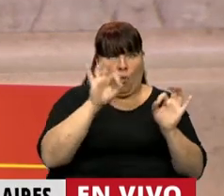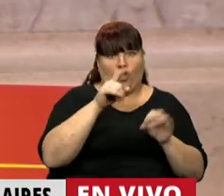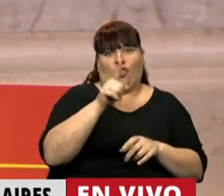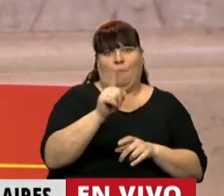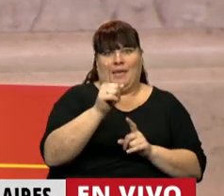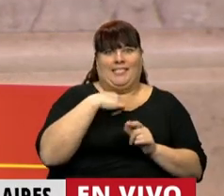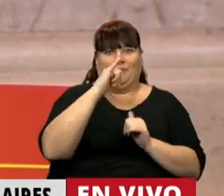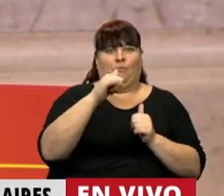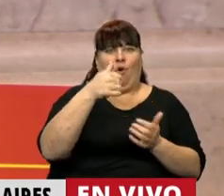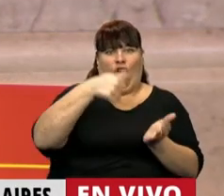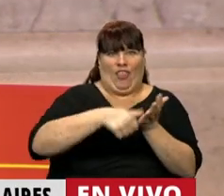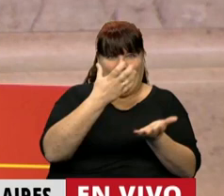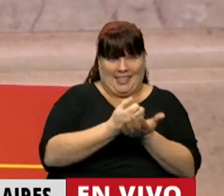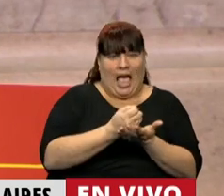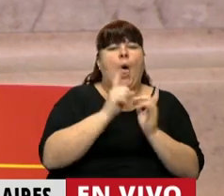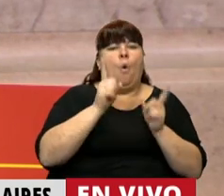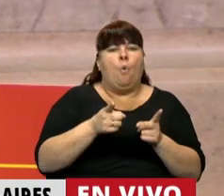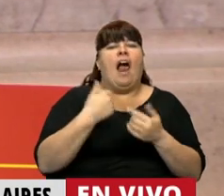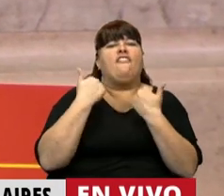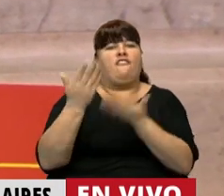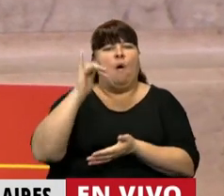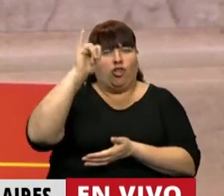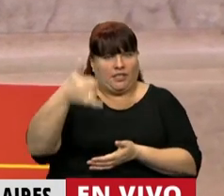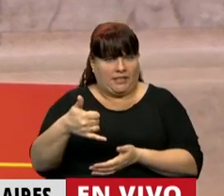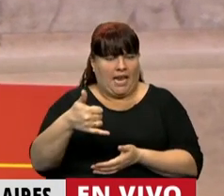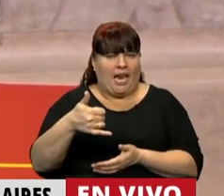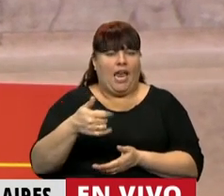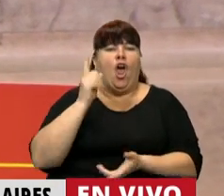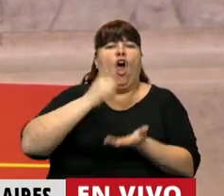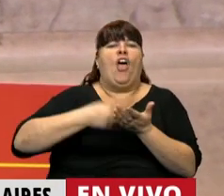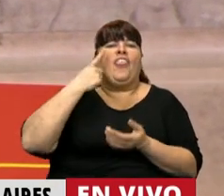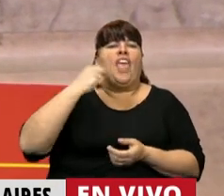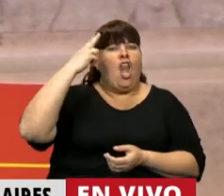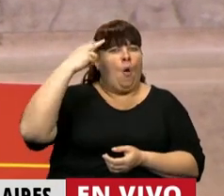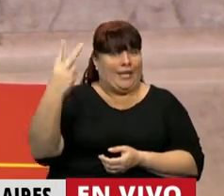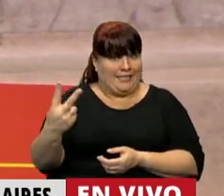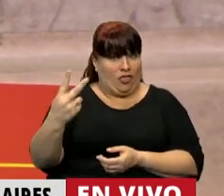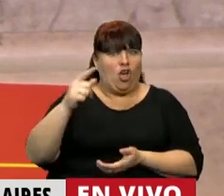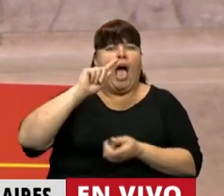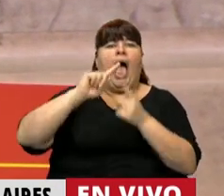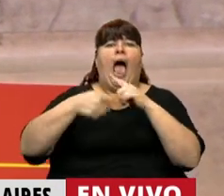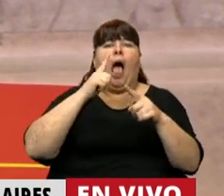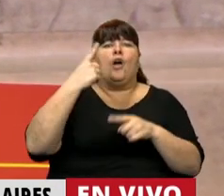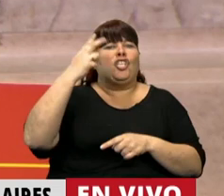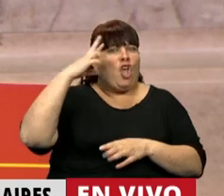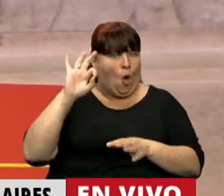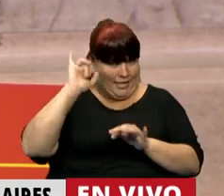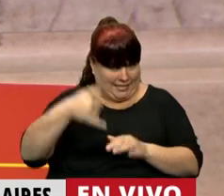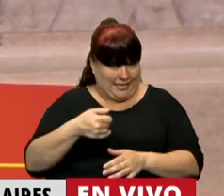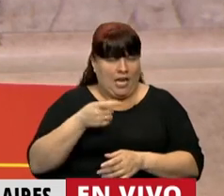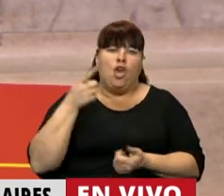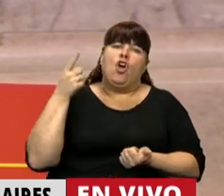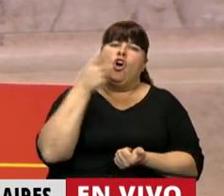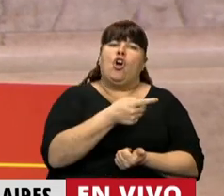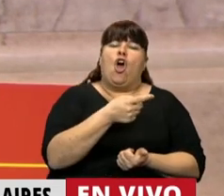los que estamos marcando digitalmente, pero votamos a favor del orden del día 92, que es el convenio 190, y en